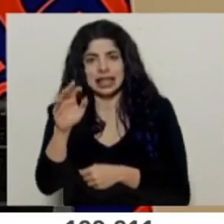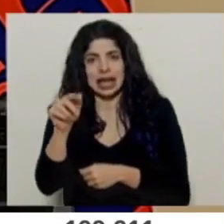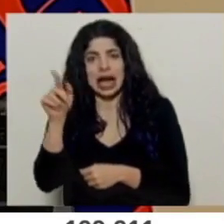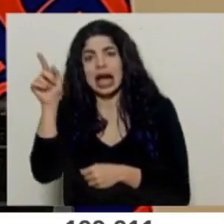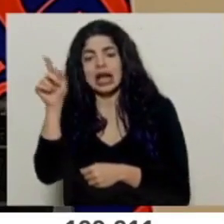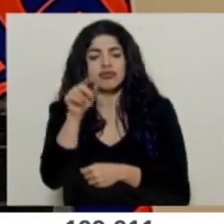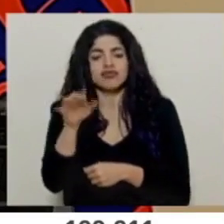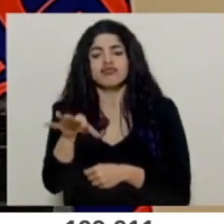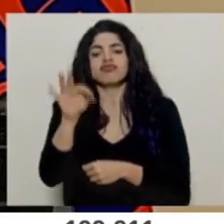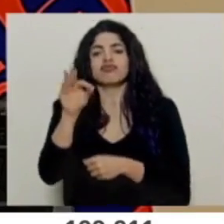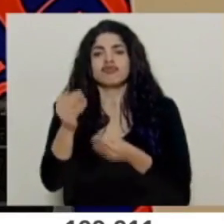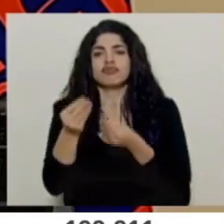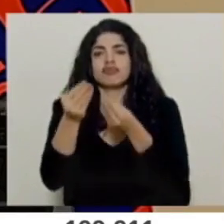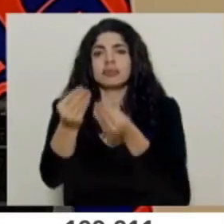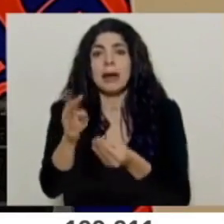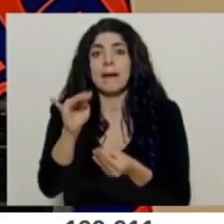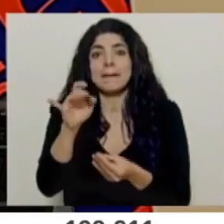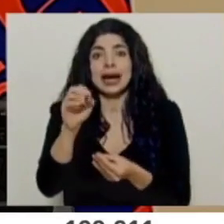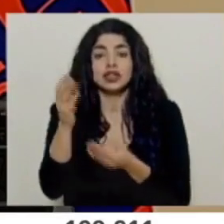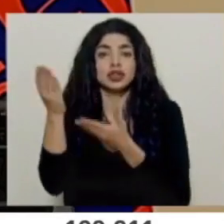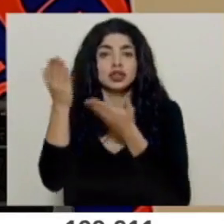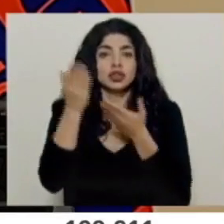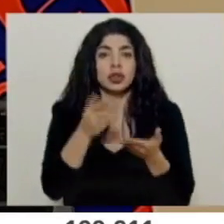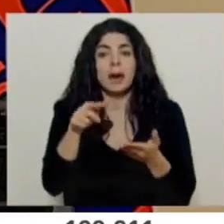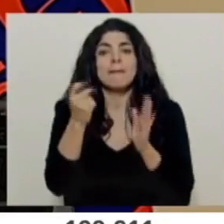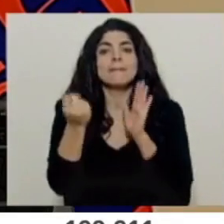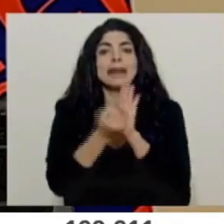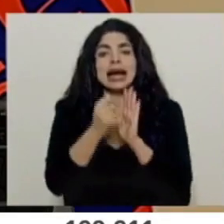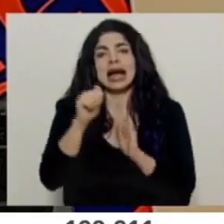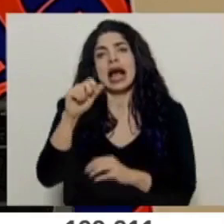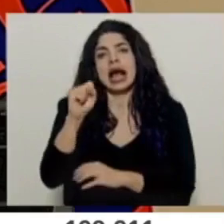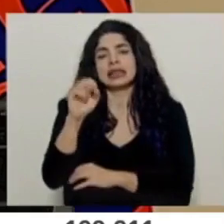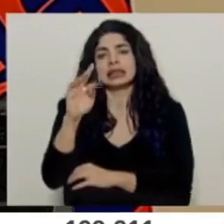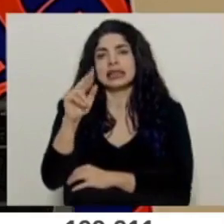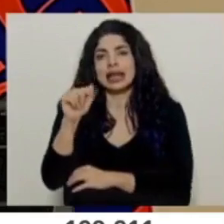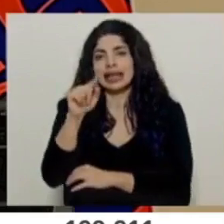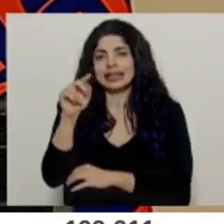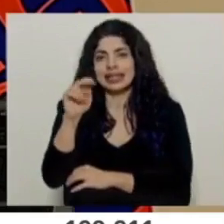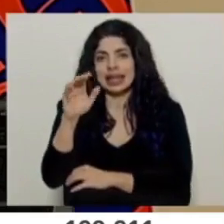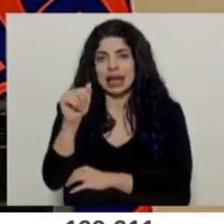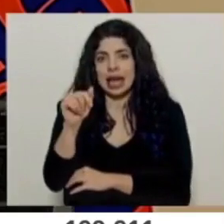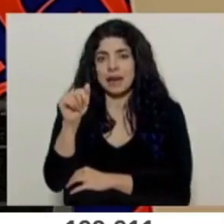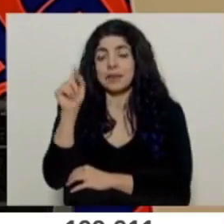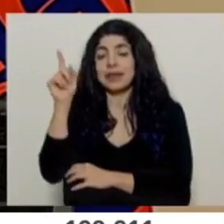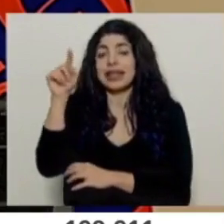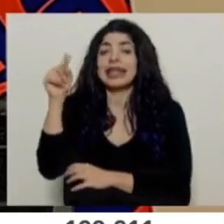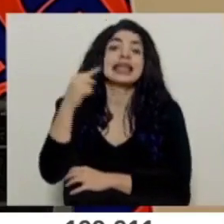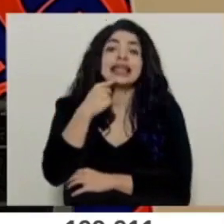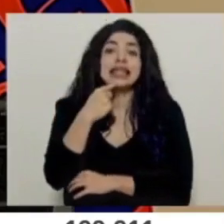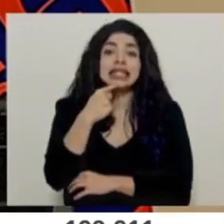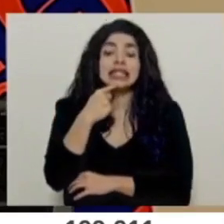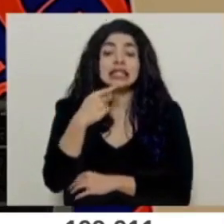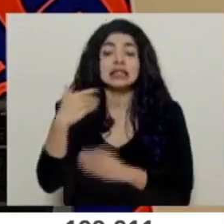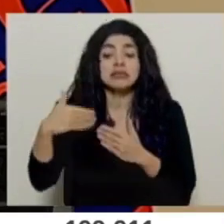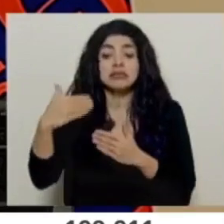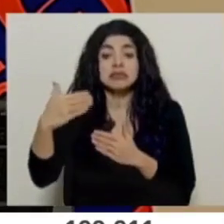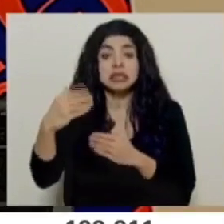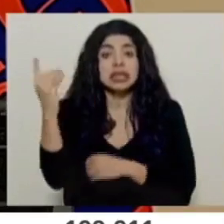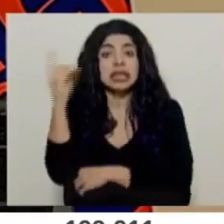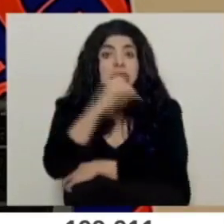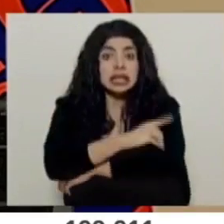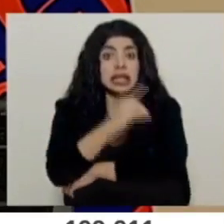asignado para el mes de mayo vacunas de AstraZeneca y lo que nos manifiestan es que conforme avancen los días, nos